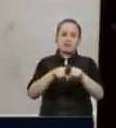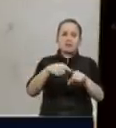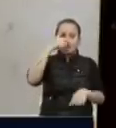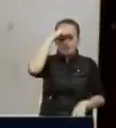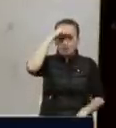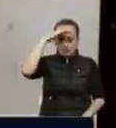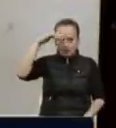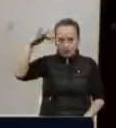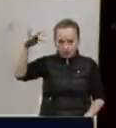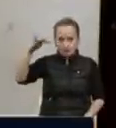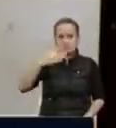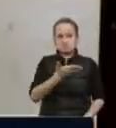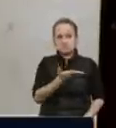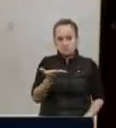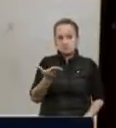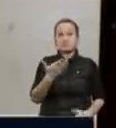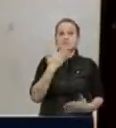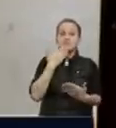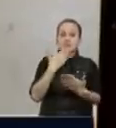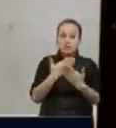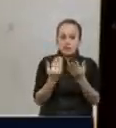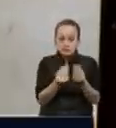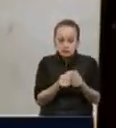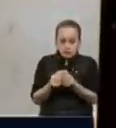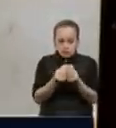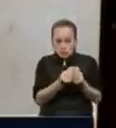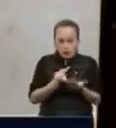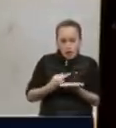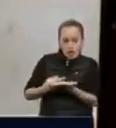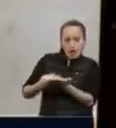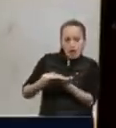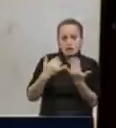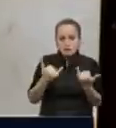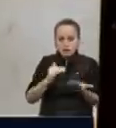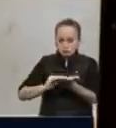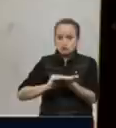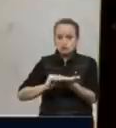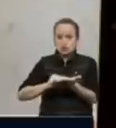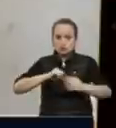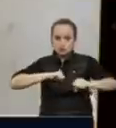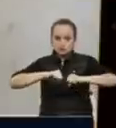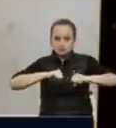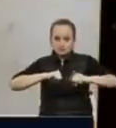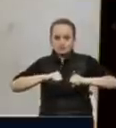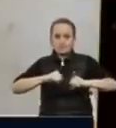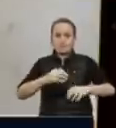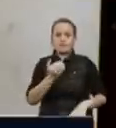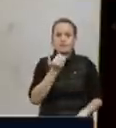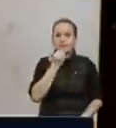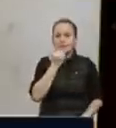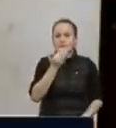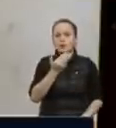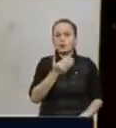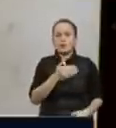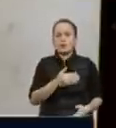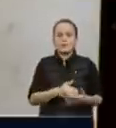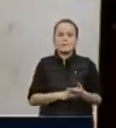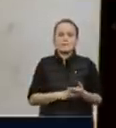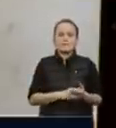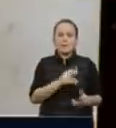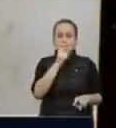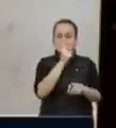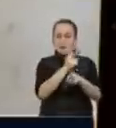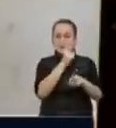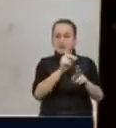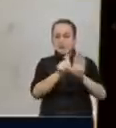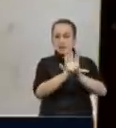habido, gracias a esos consejos, algunas acciones. No se ha logrado contener la gran